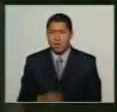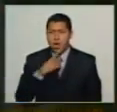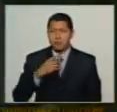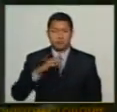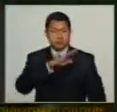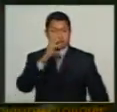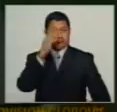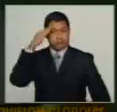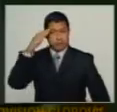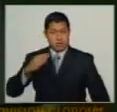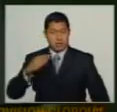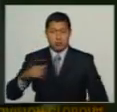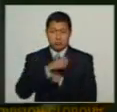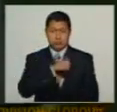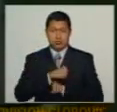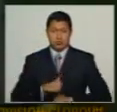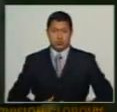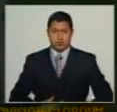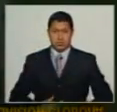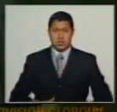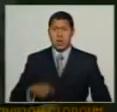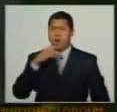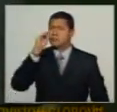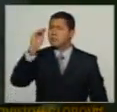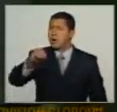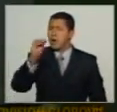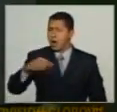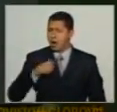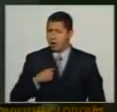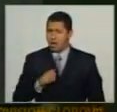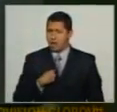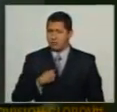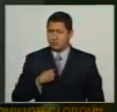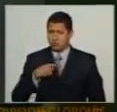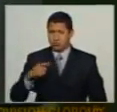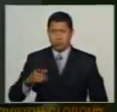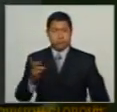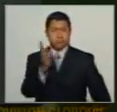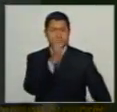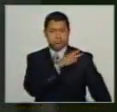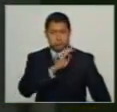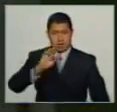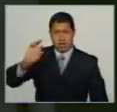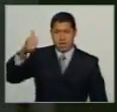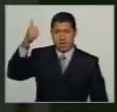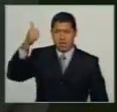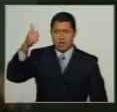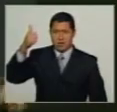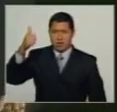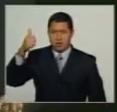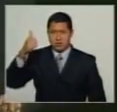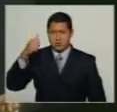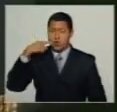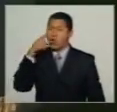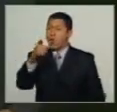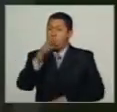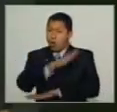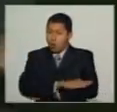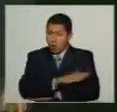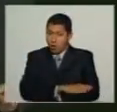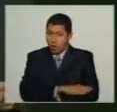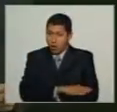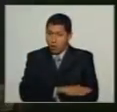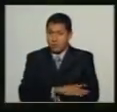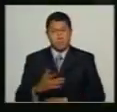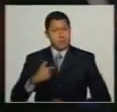Oficiales y soldados, les habla su comandante en jefe. Su obediencia es